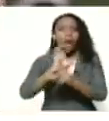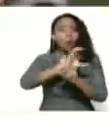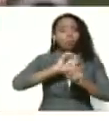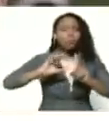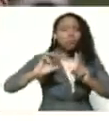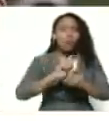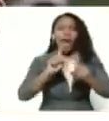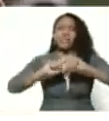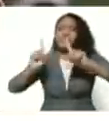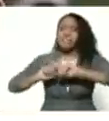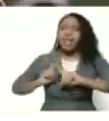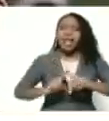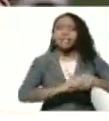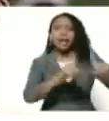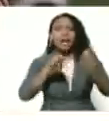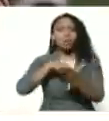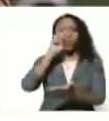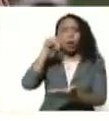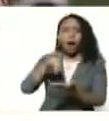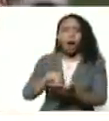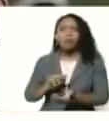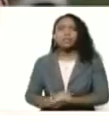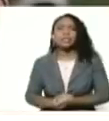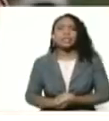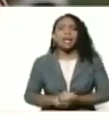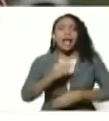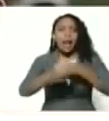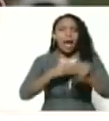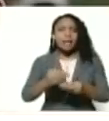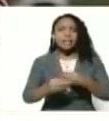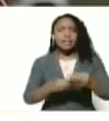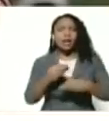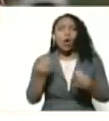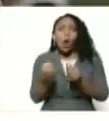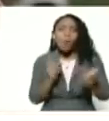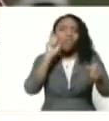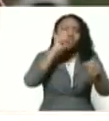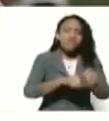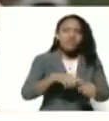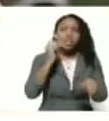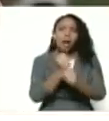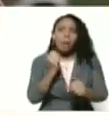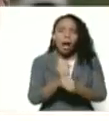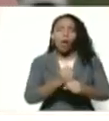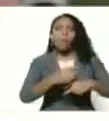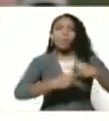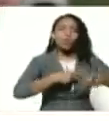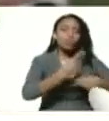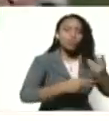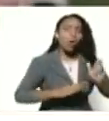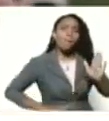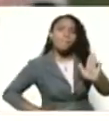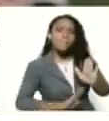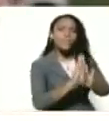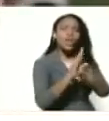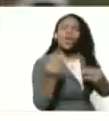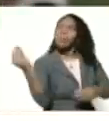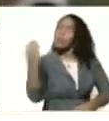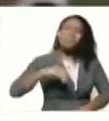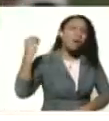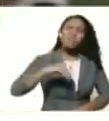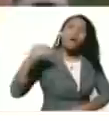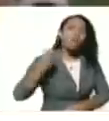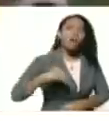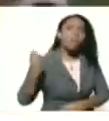y la diversidad nacional, la generación de empleo, la generación de actividades productivas? Y donde